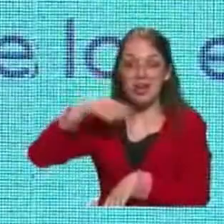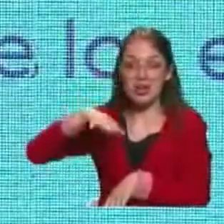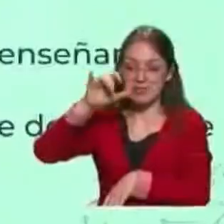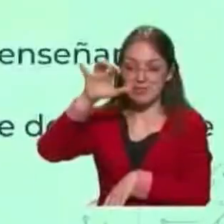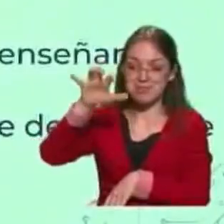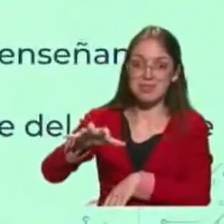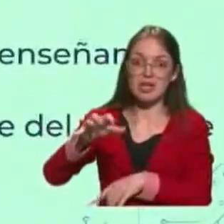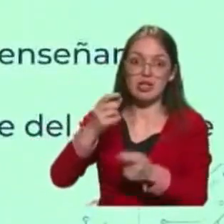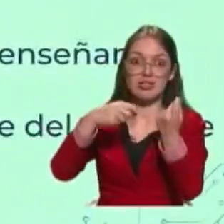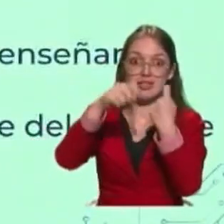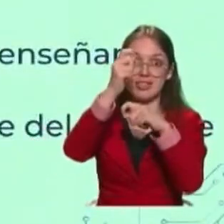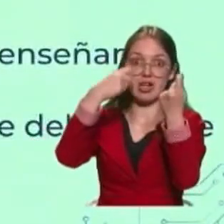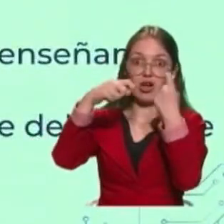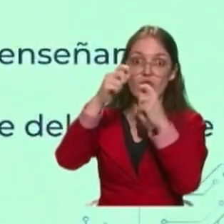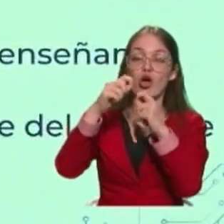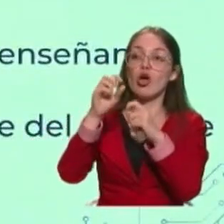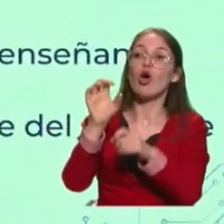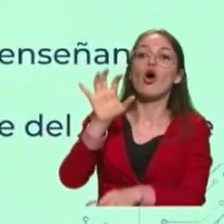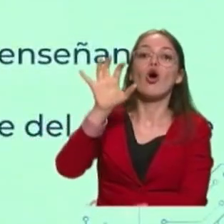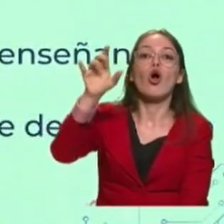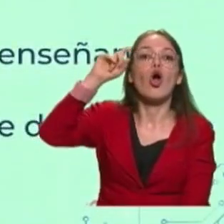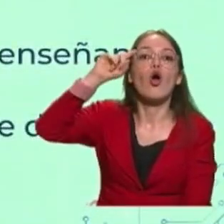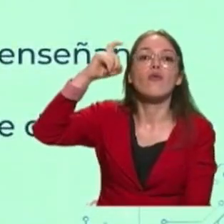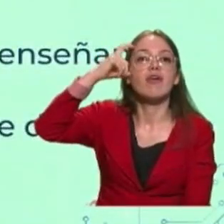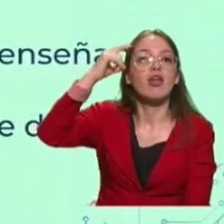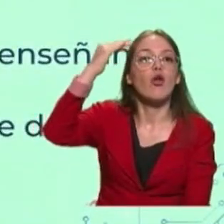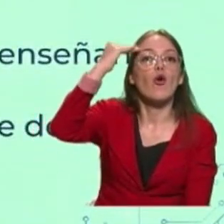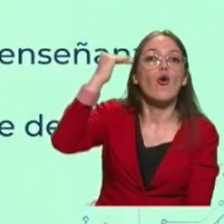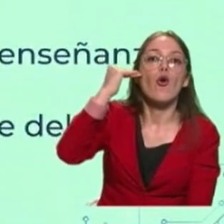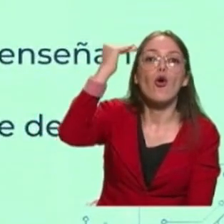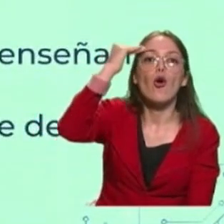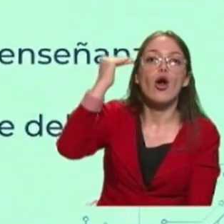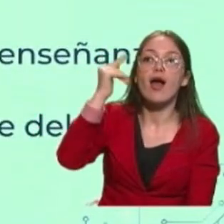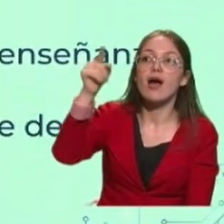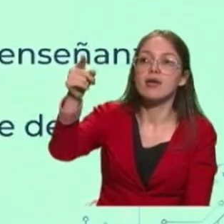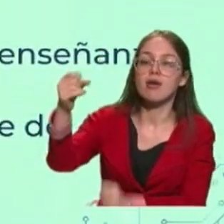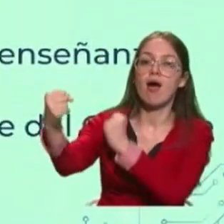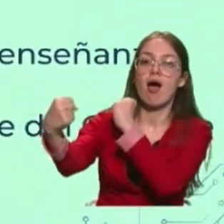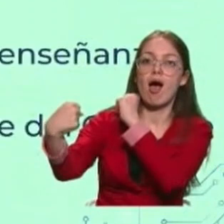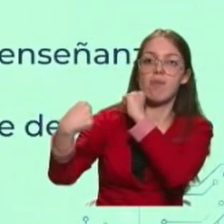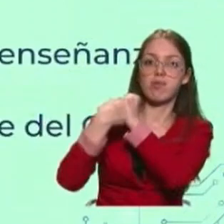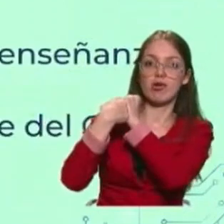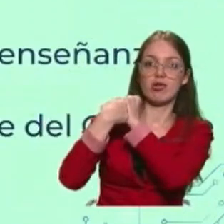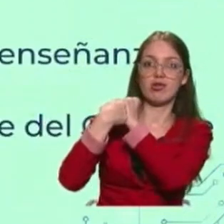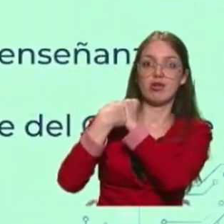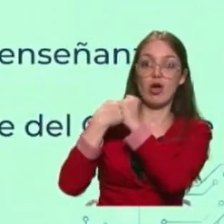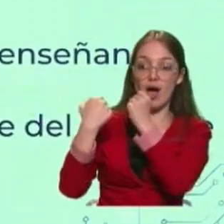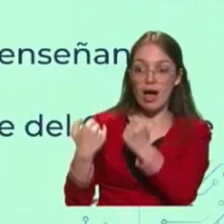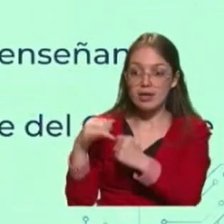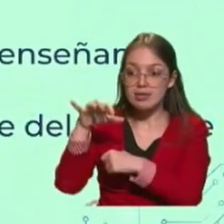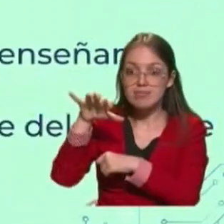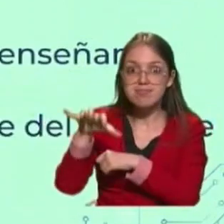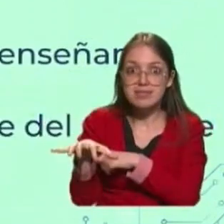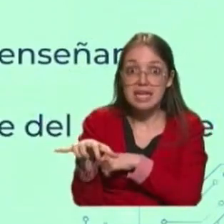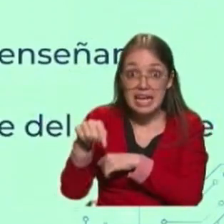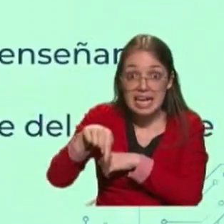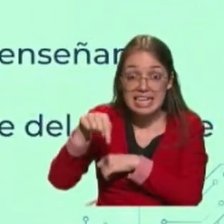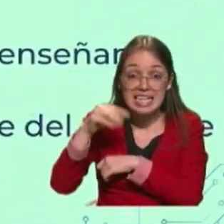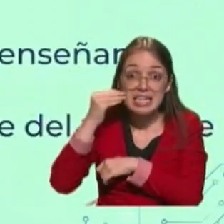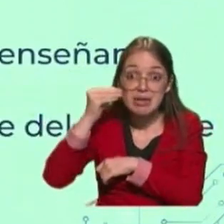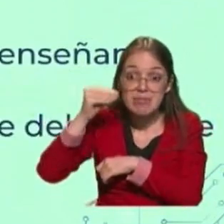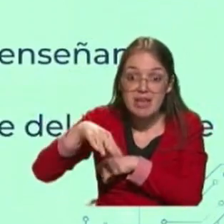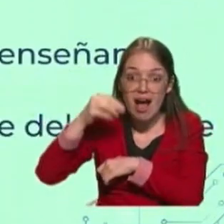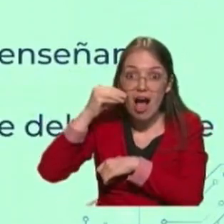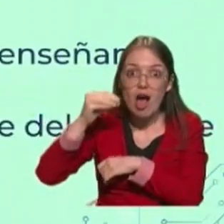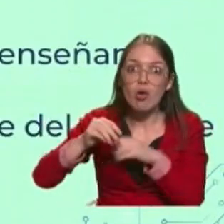apoyó cinco centros de innovación y desarrollo en el país tres están funcionando de los tres el que mejor funciona es el de